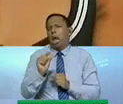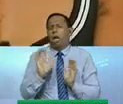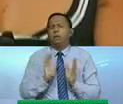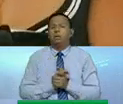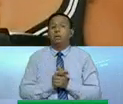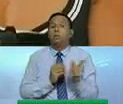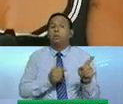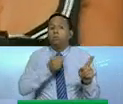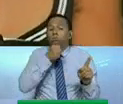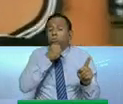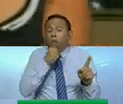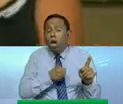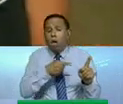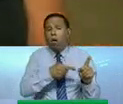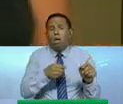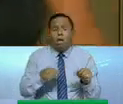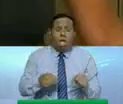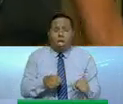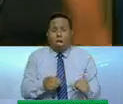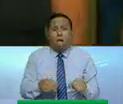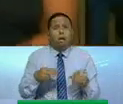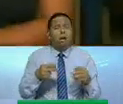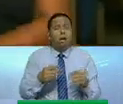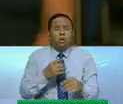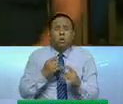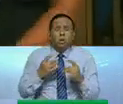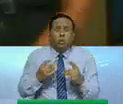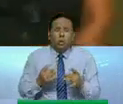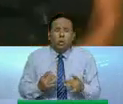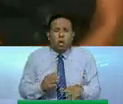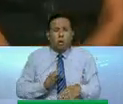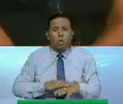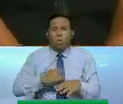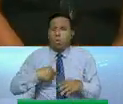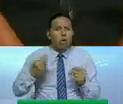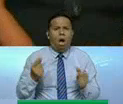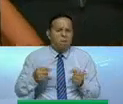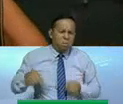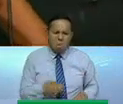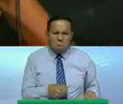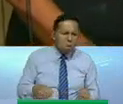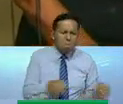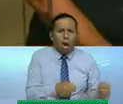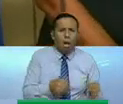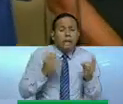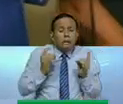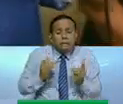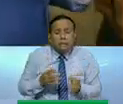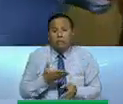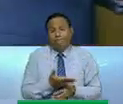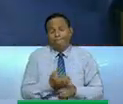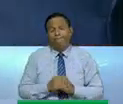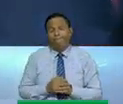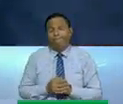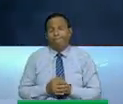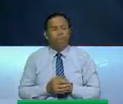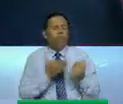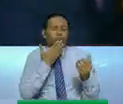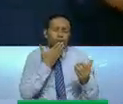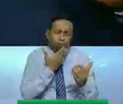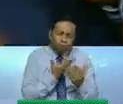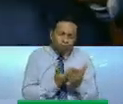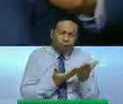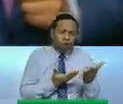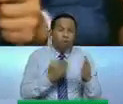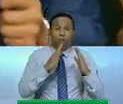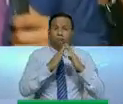edad, dolorida, por lo que tuve que sacarla bruscamente. Claro. Listo, muchas gracias, señora Norma Preciado, aquí en su